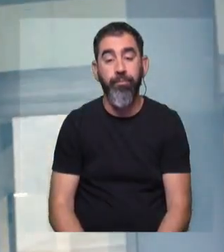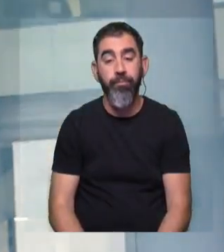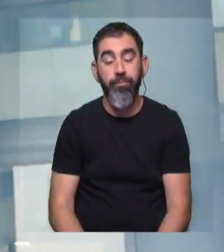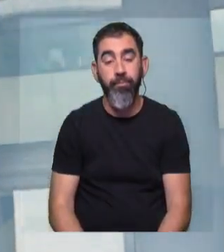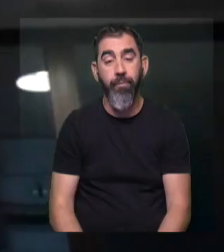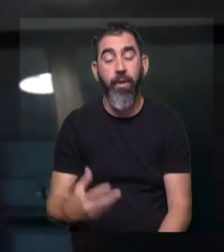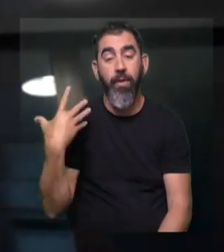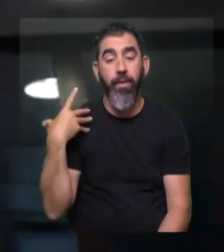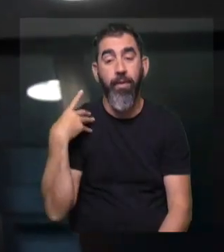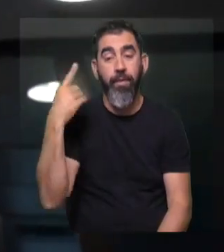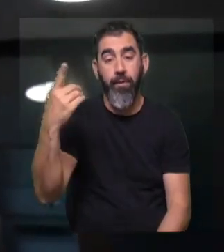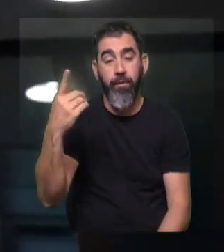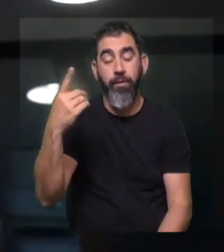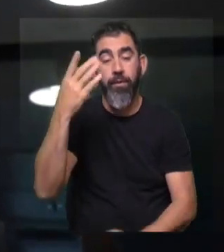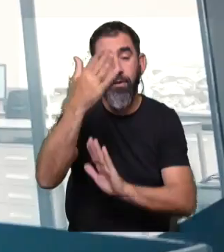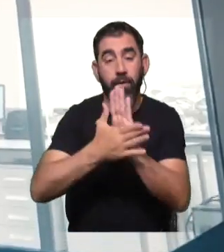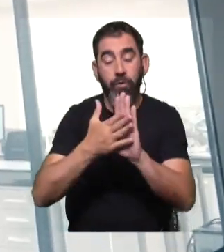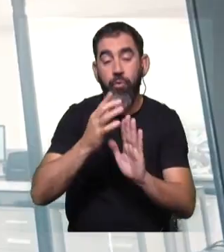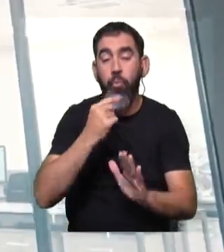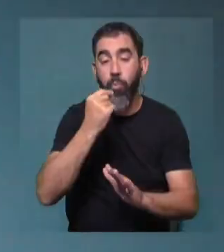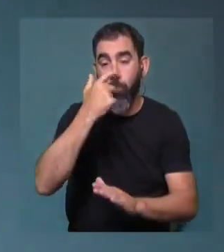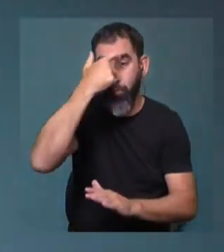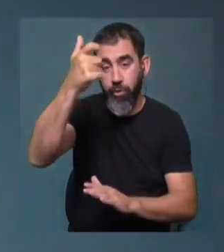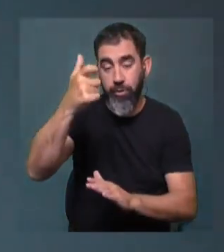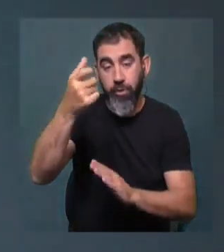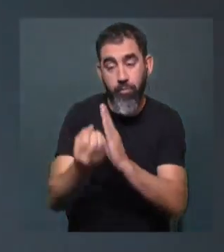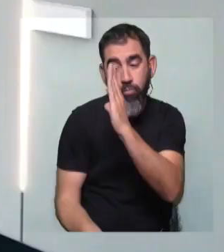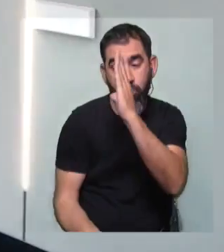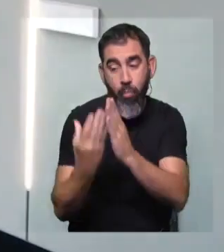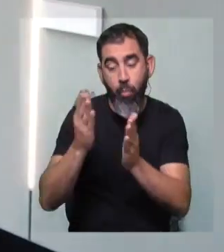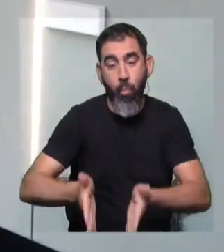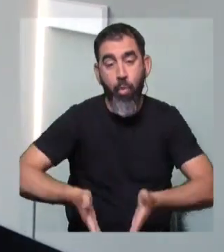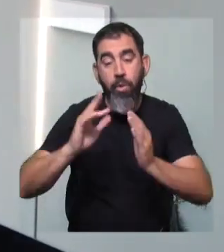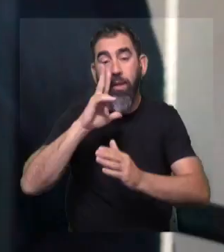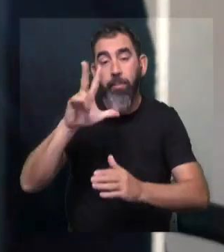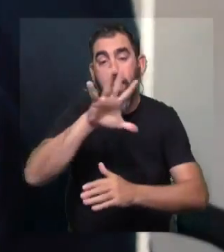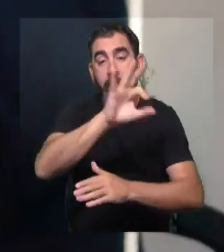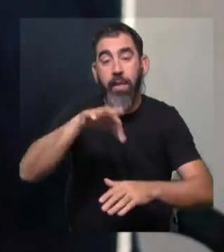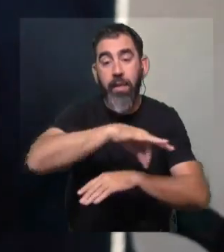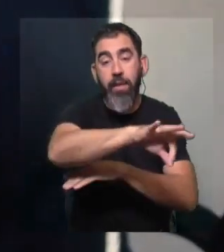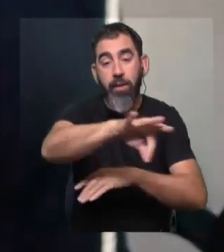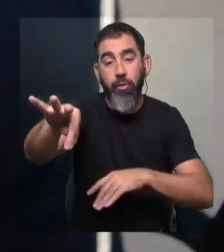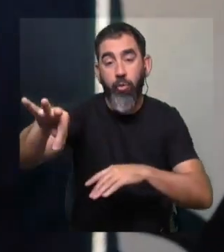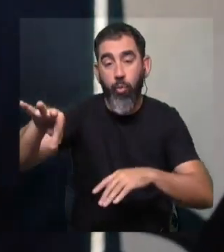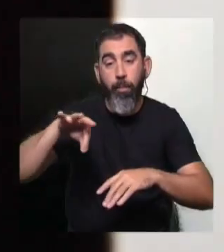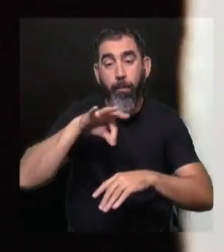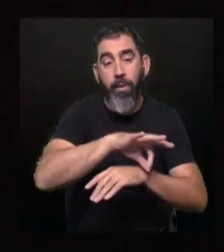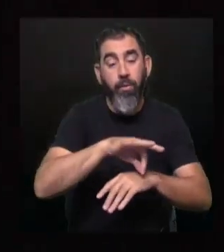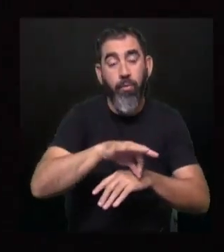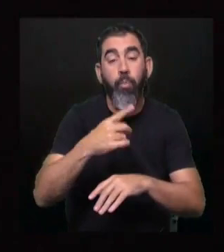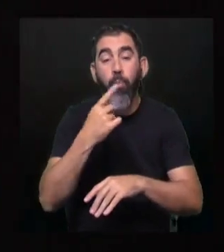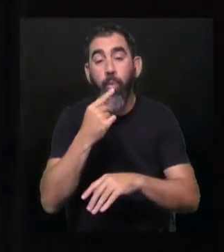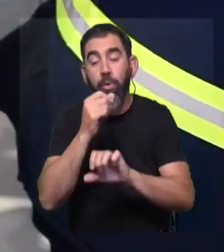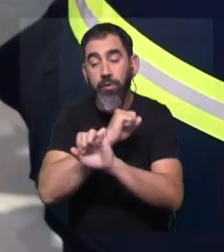La Dirección Nacional de Policía Científica inauguró un moderno edificio de 3.500 metros cuadrados, donde este cuerpo